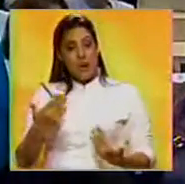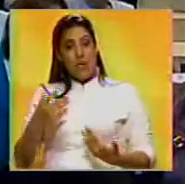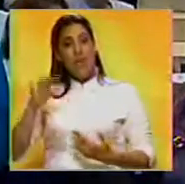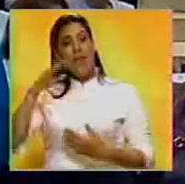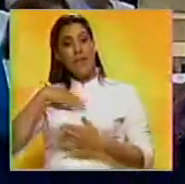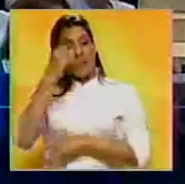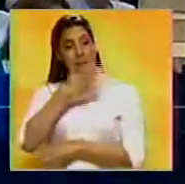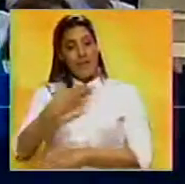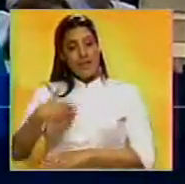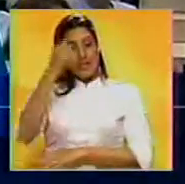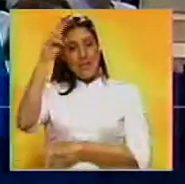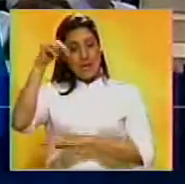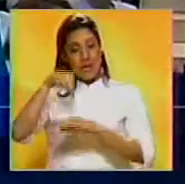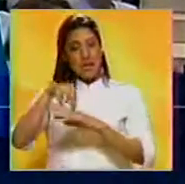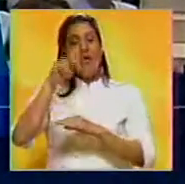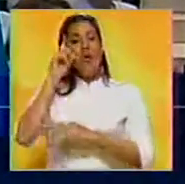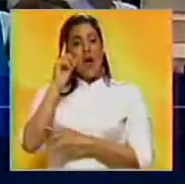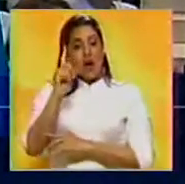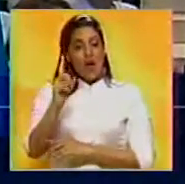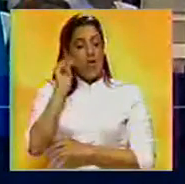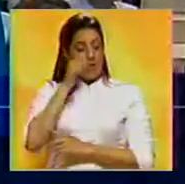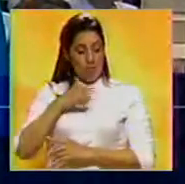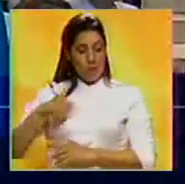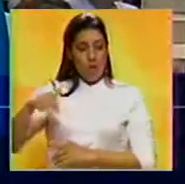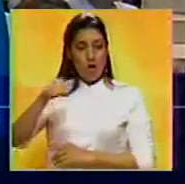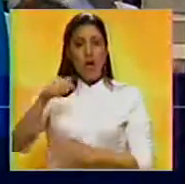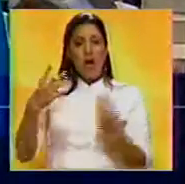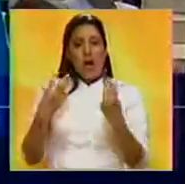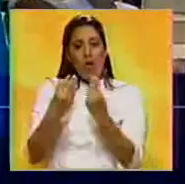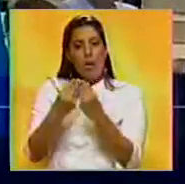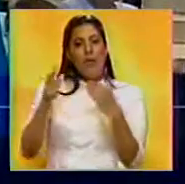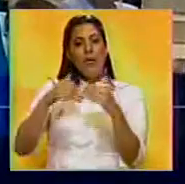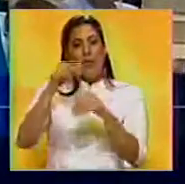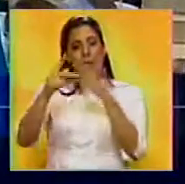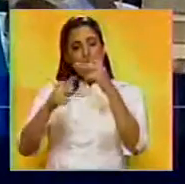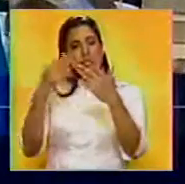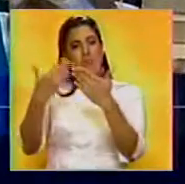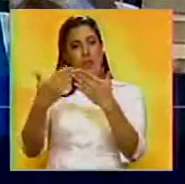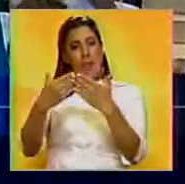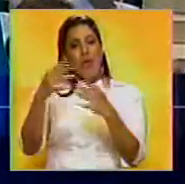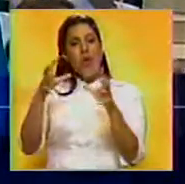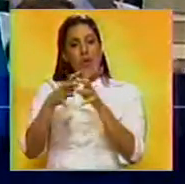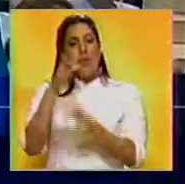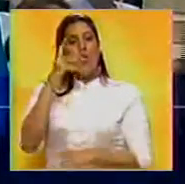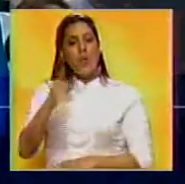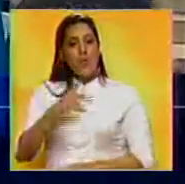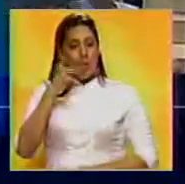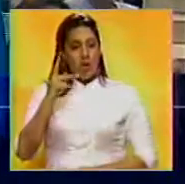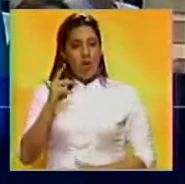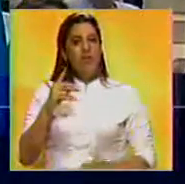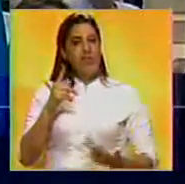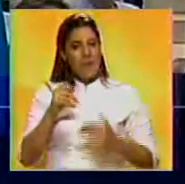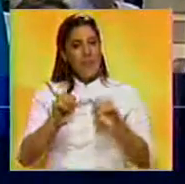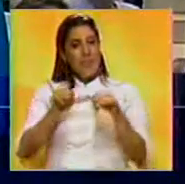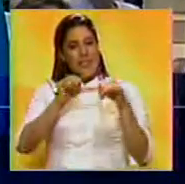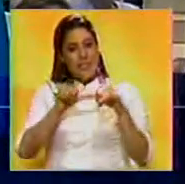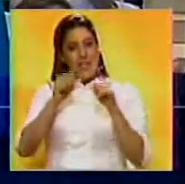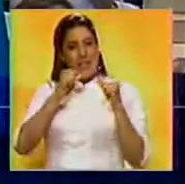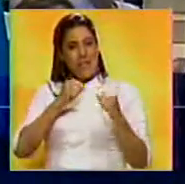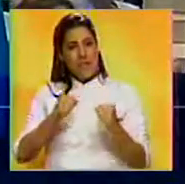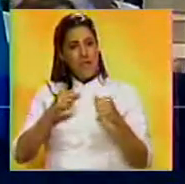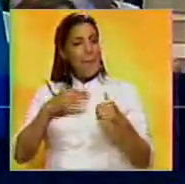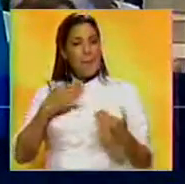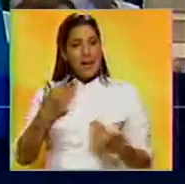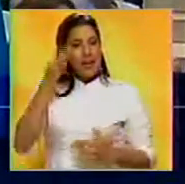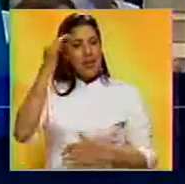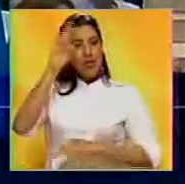vicepresidenta de la Asamblea Nacional, destacó que las mujeres acompañarán el proceso de validación de los partidos políticos y se mantendrán firmes para